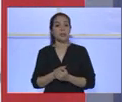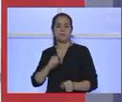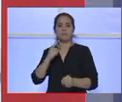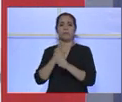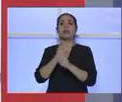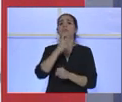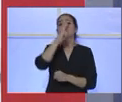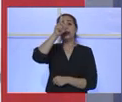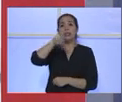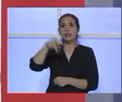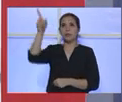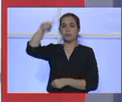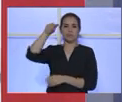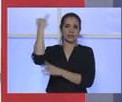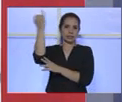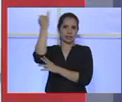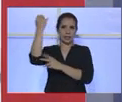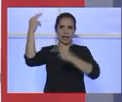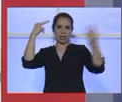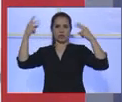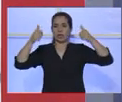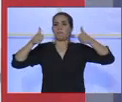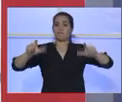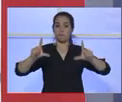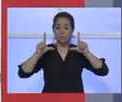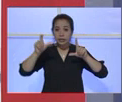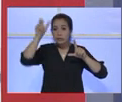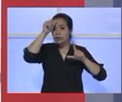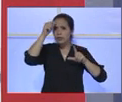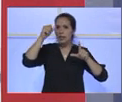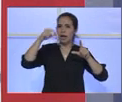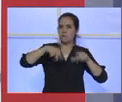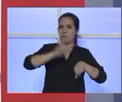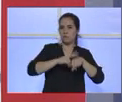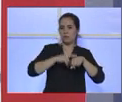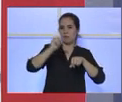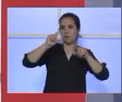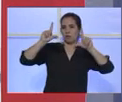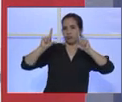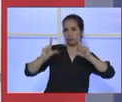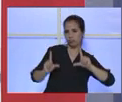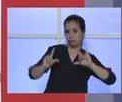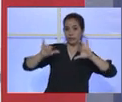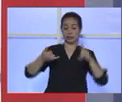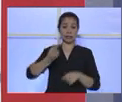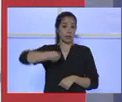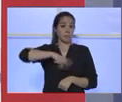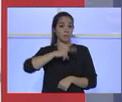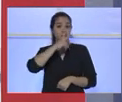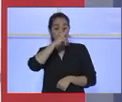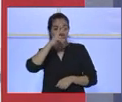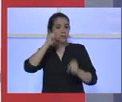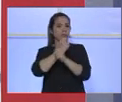que estaba un poco menoscabada. Hemos conseguido que Paraguay sea uno de los